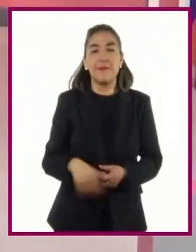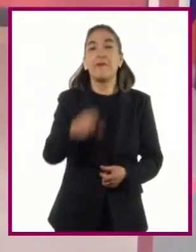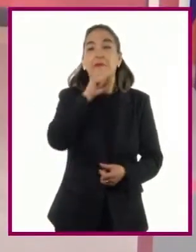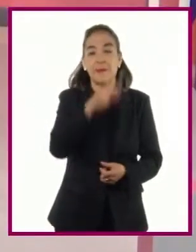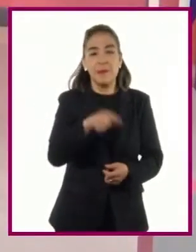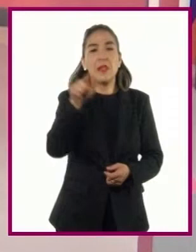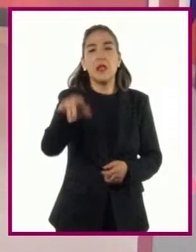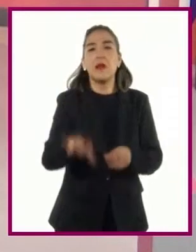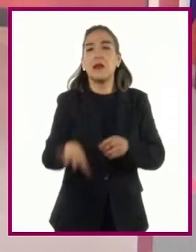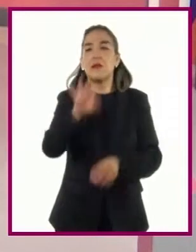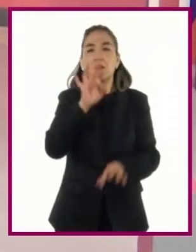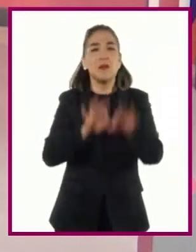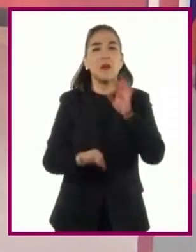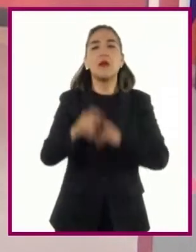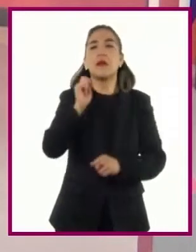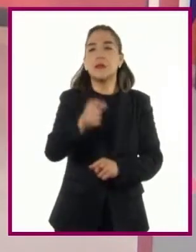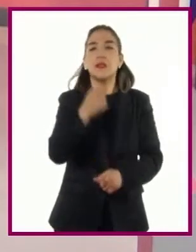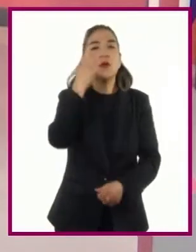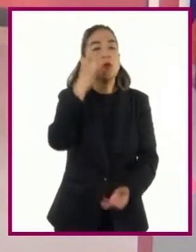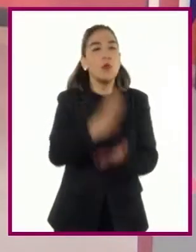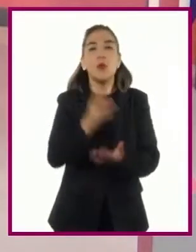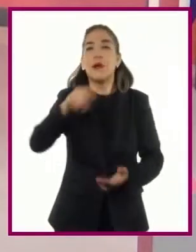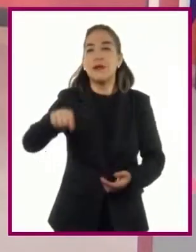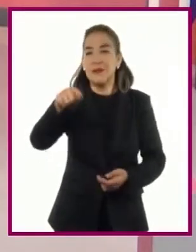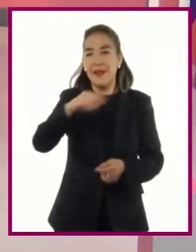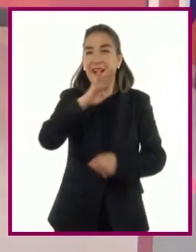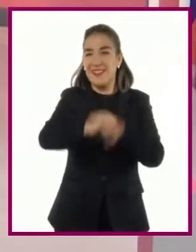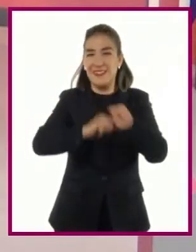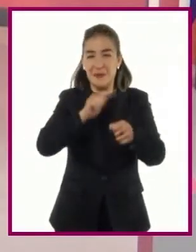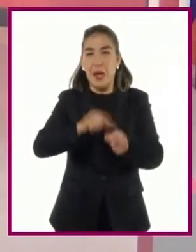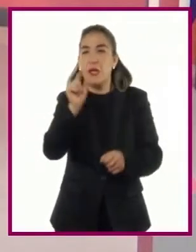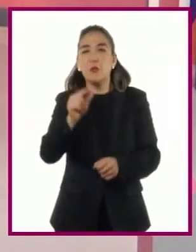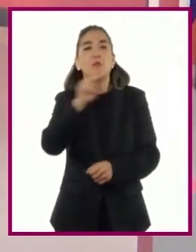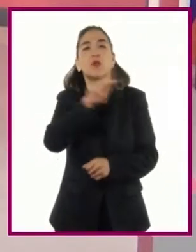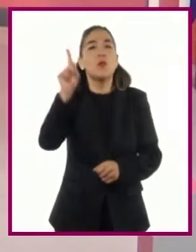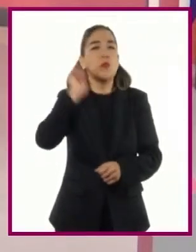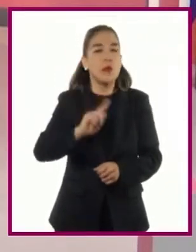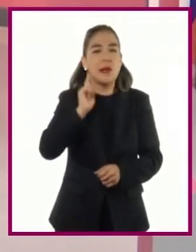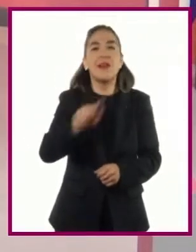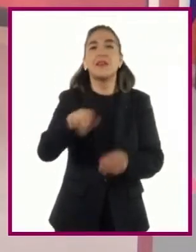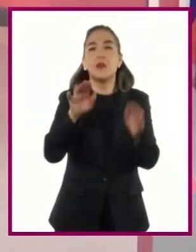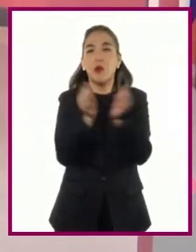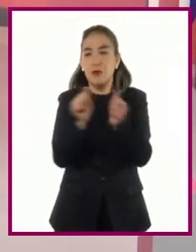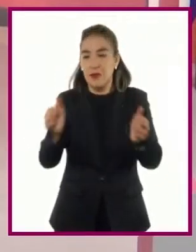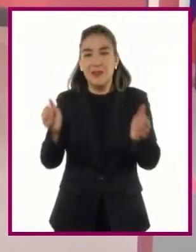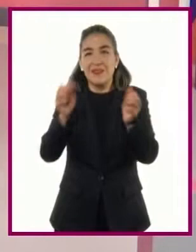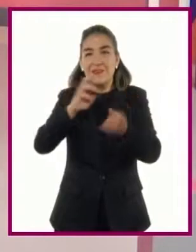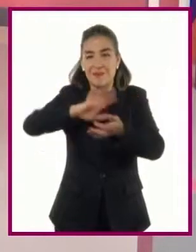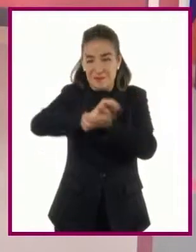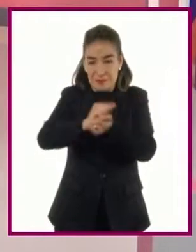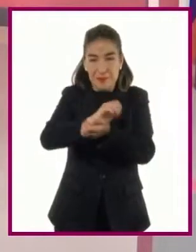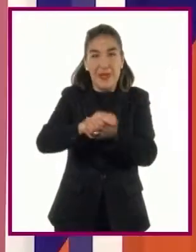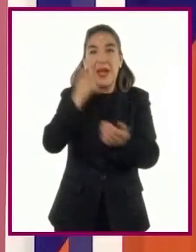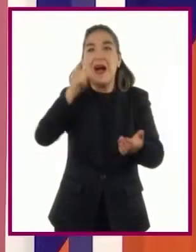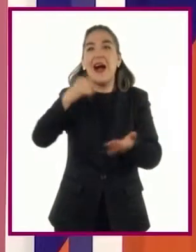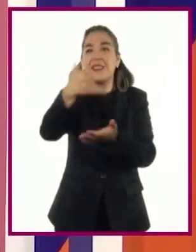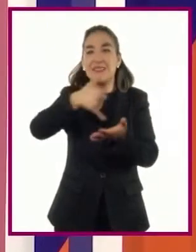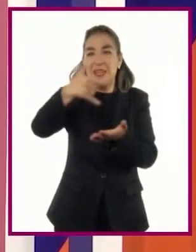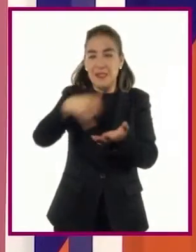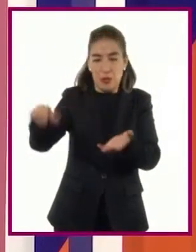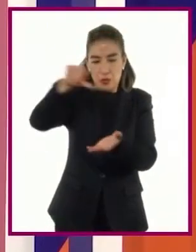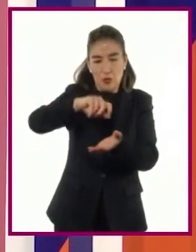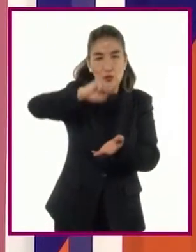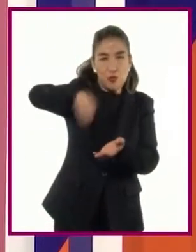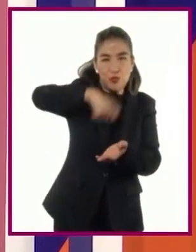se seleccionan solamente las hembras, ya que producen extractos grasos que se combinan con aceites de algunas semillas. Con el paso